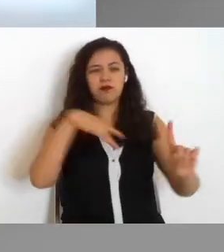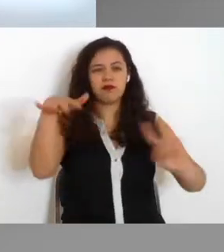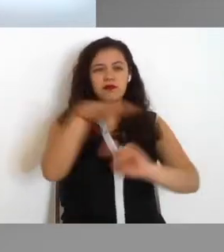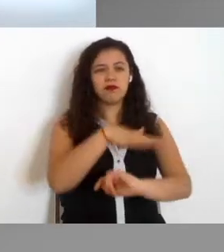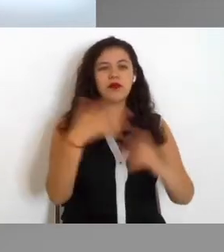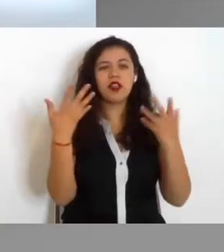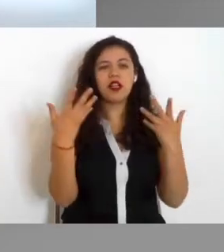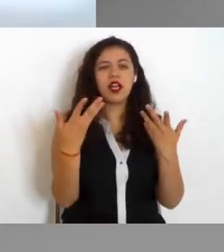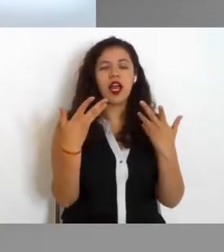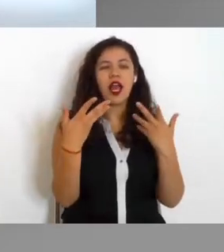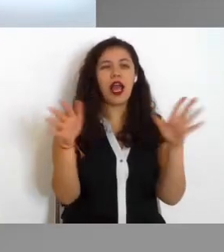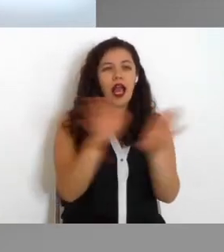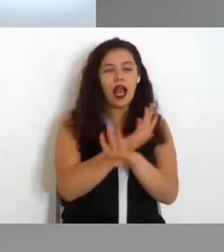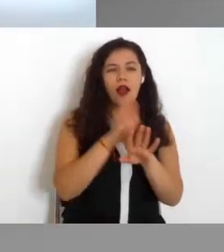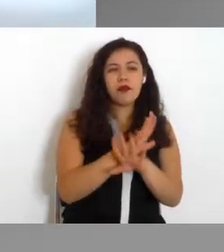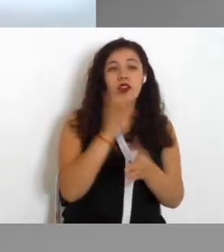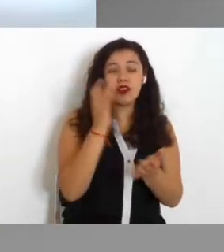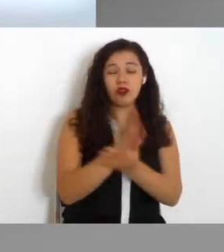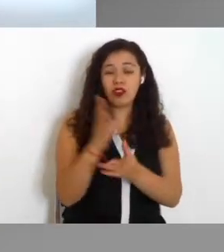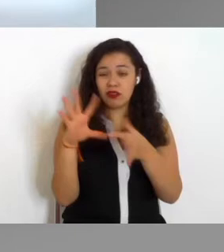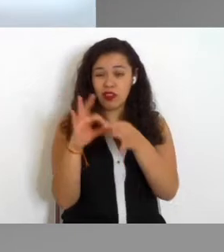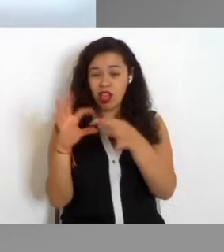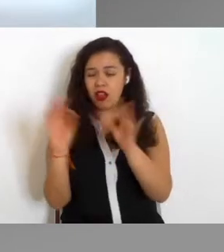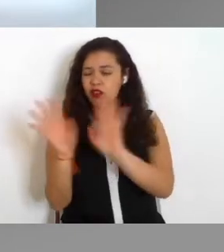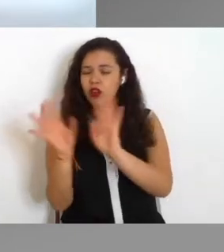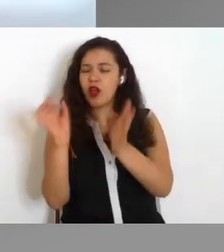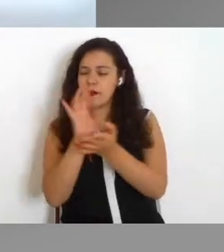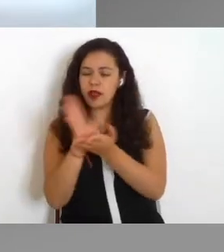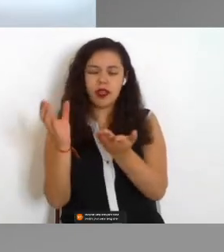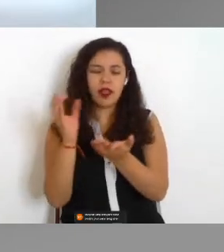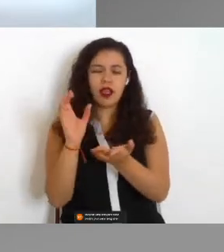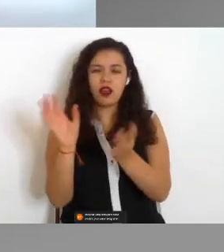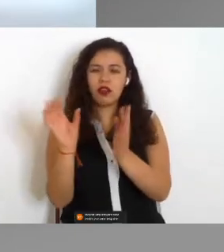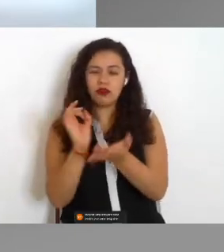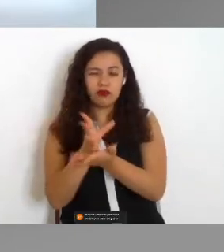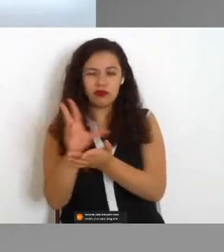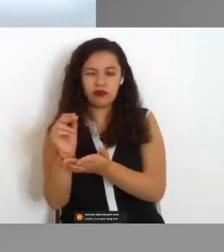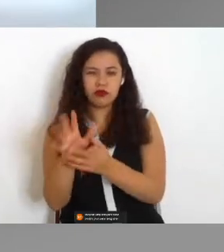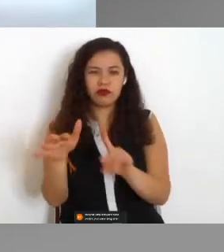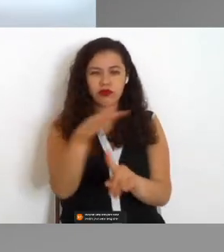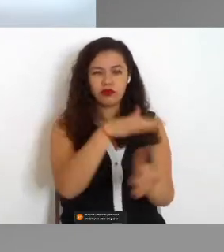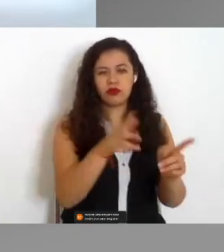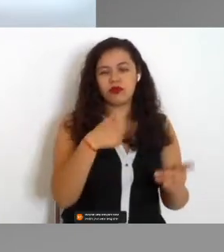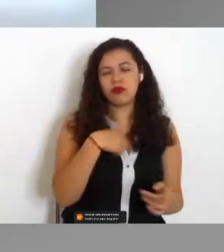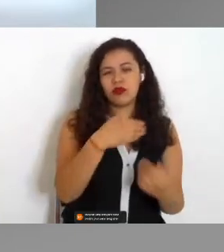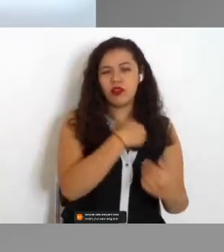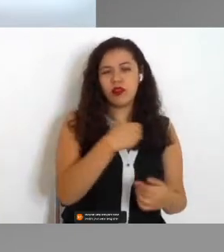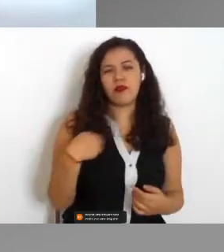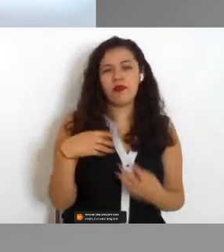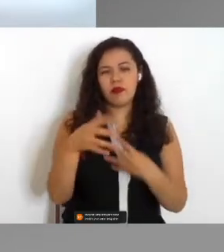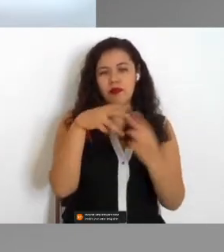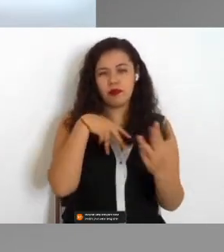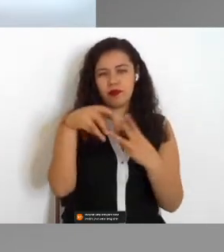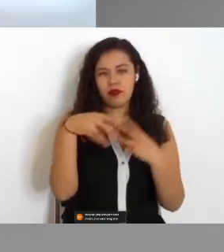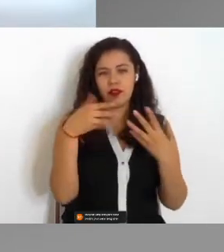explicarla. Como miembro de la Ventana Arte Incluyente y académico de la UAM, he visto cómo el tema de la